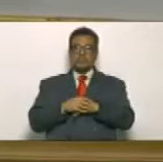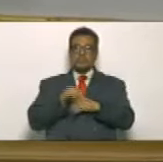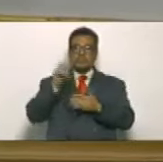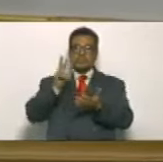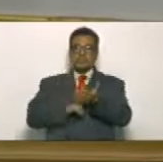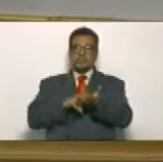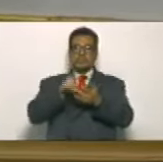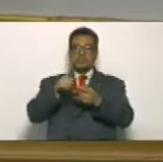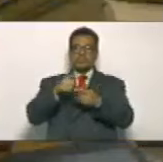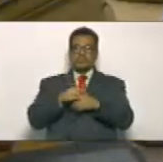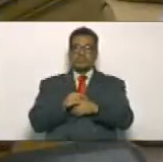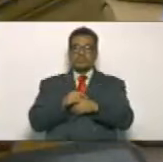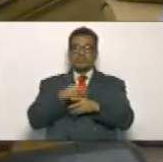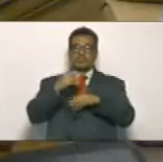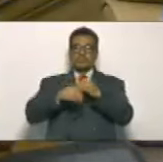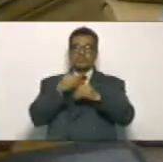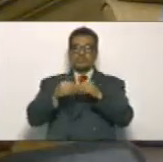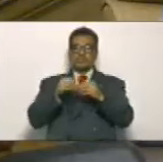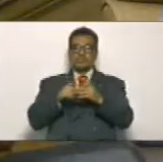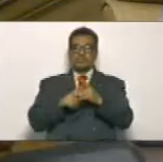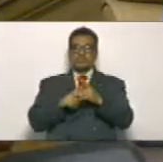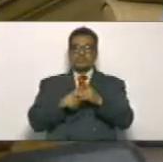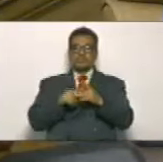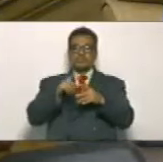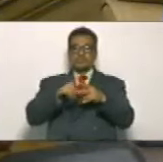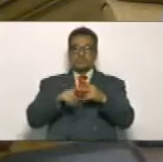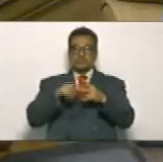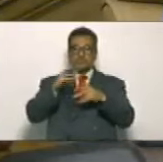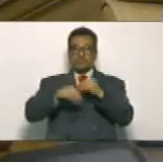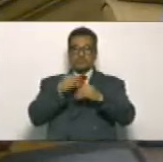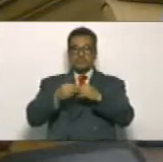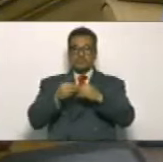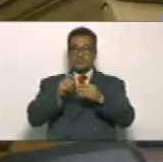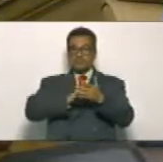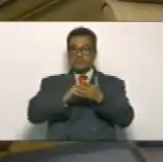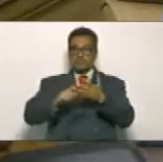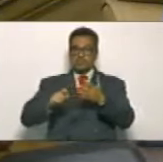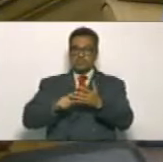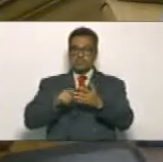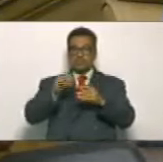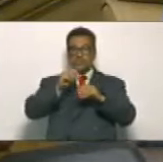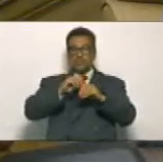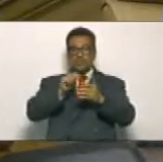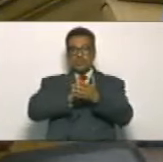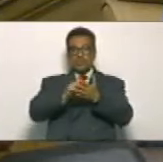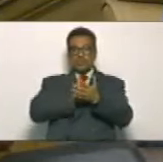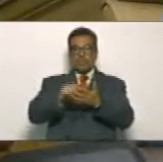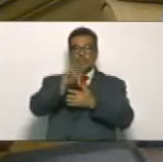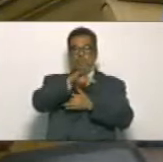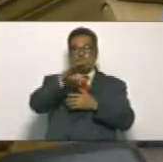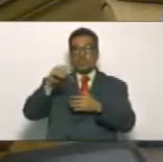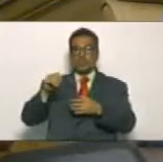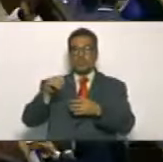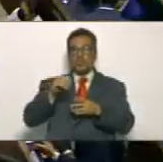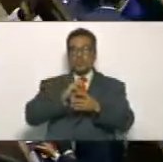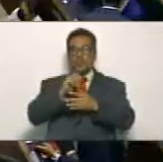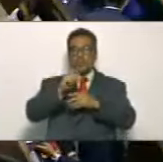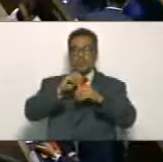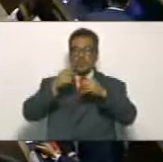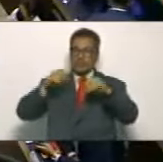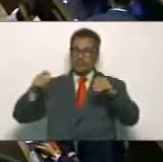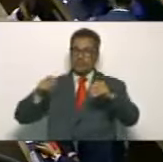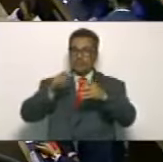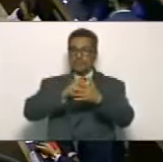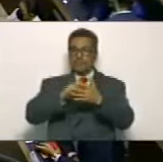aprobado. Siguiente. 112º. Se propone aprobar con modificación el contenido del artículo 50, el cual queda redactado en los